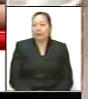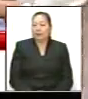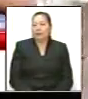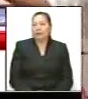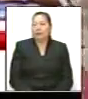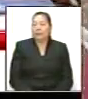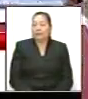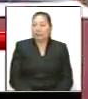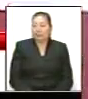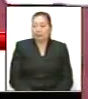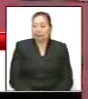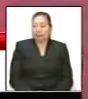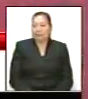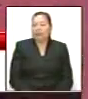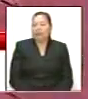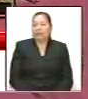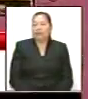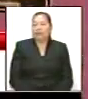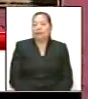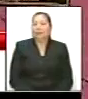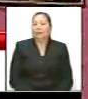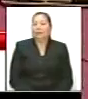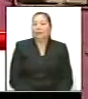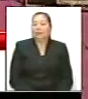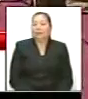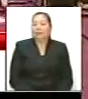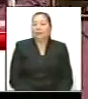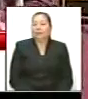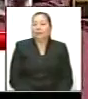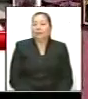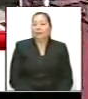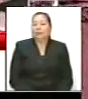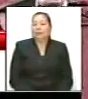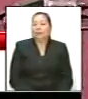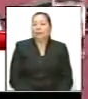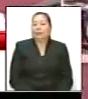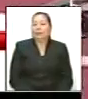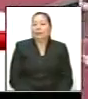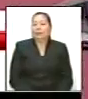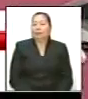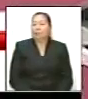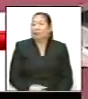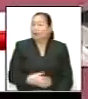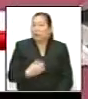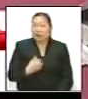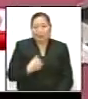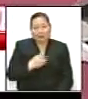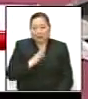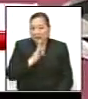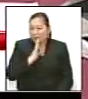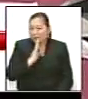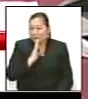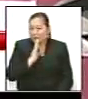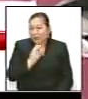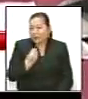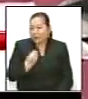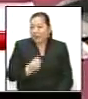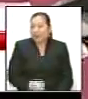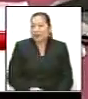Gracias, presidente. Muy buenos días. Presidente, no podía dejar de intervenir porque